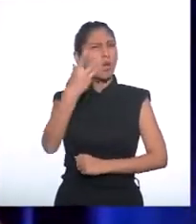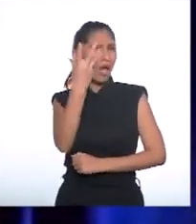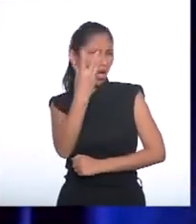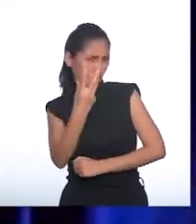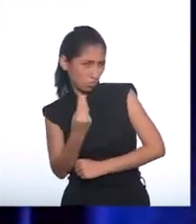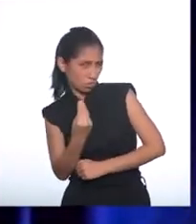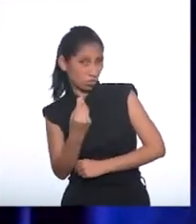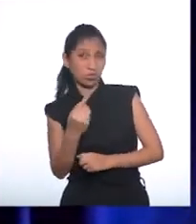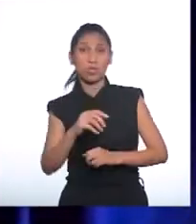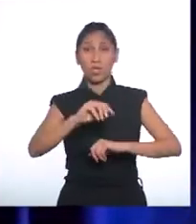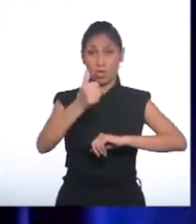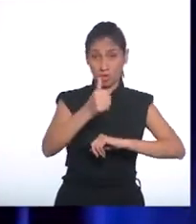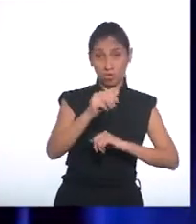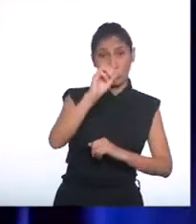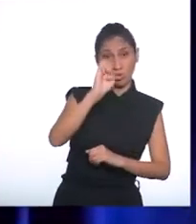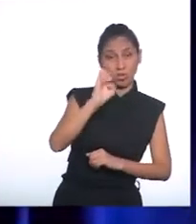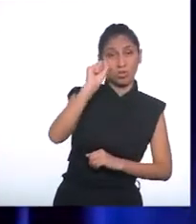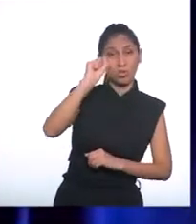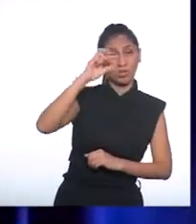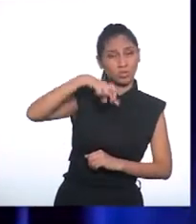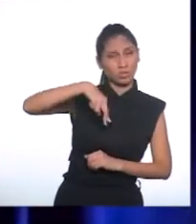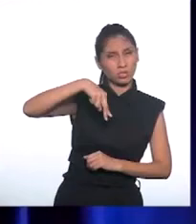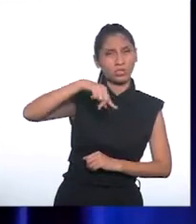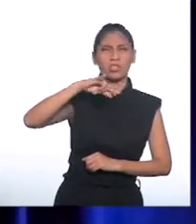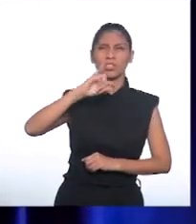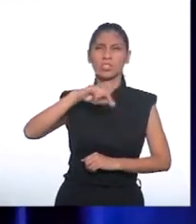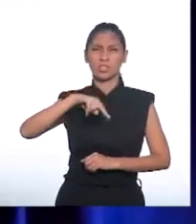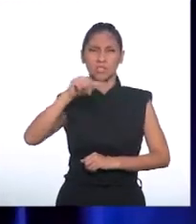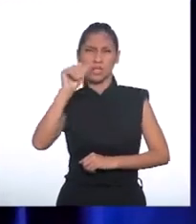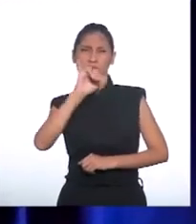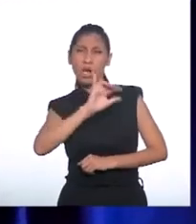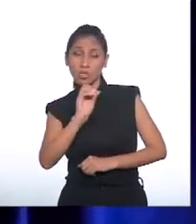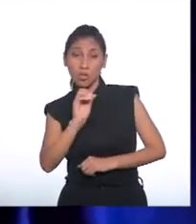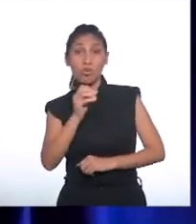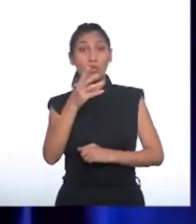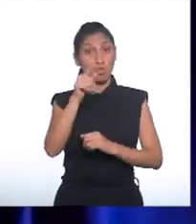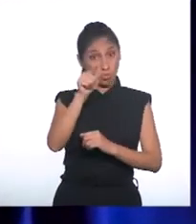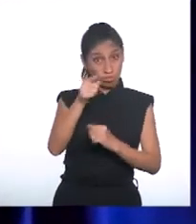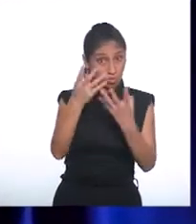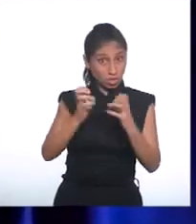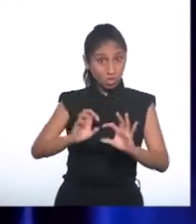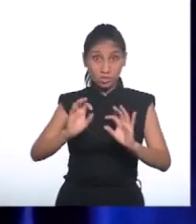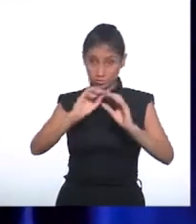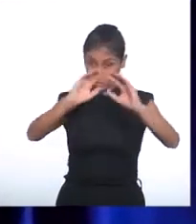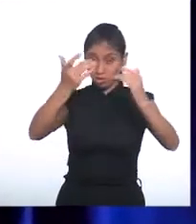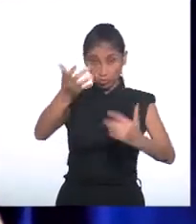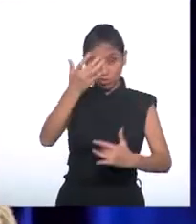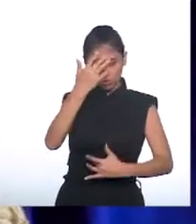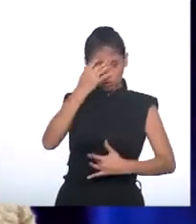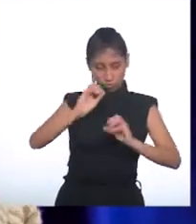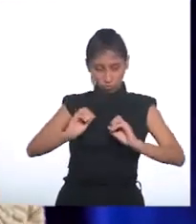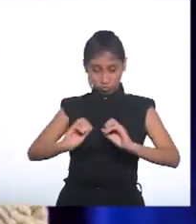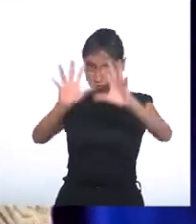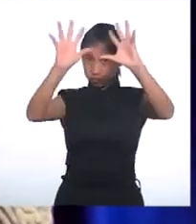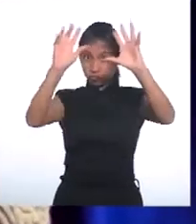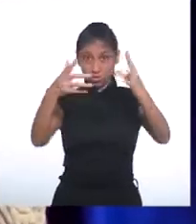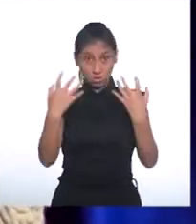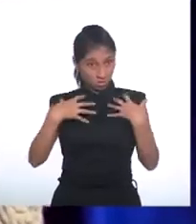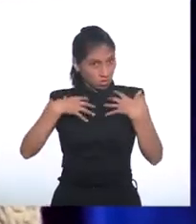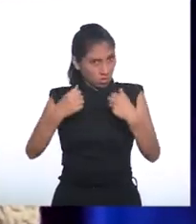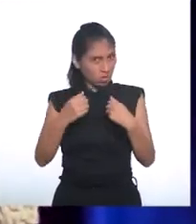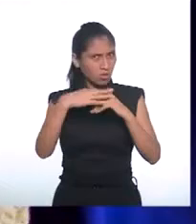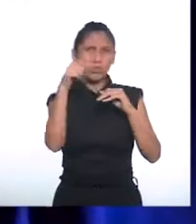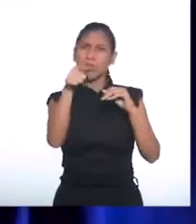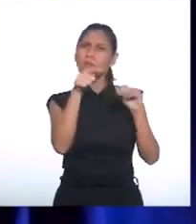Este esquinayu, para que te cure, ¿qué quiere? Te pide remedios. Hace hablar en la hora 12 del